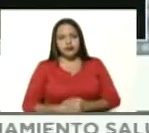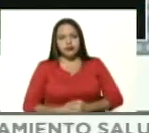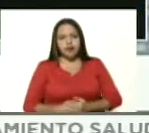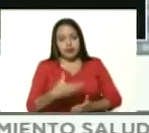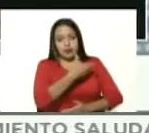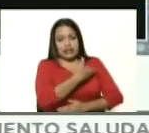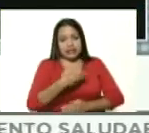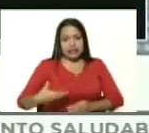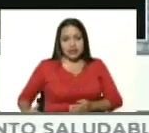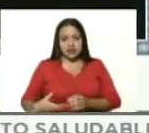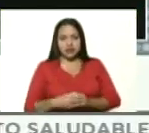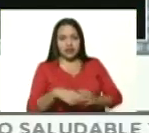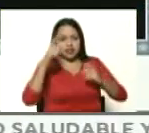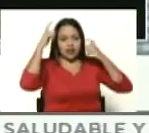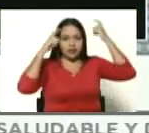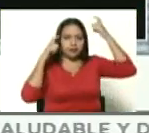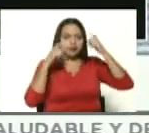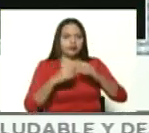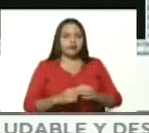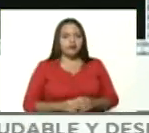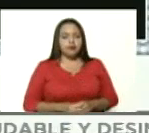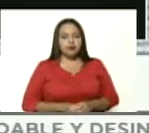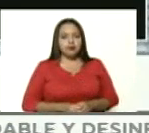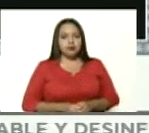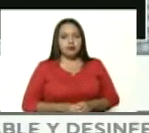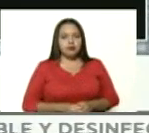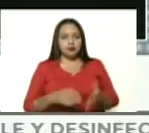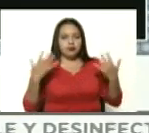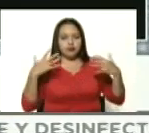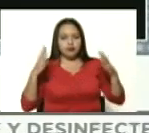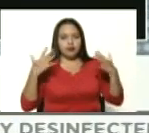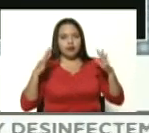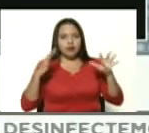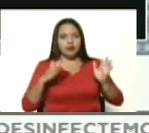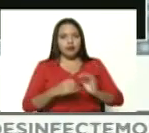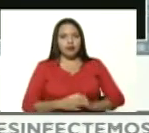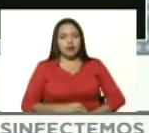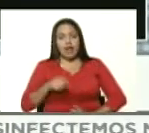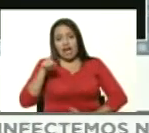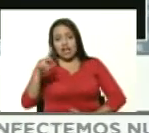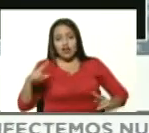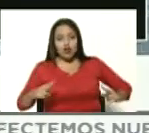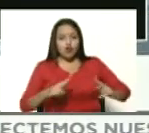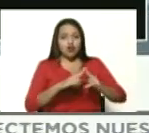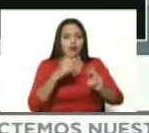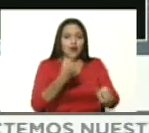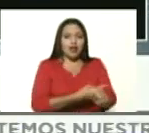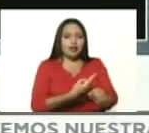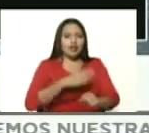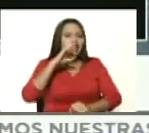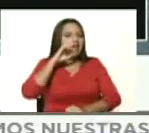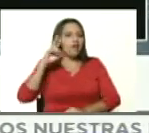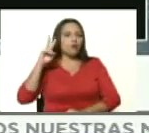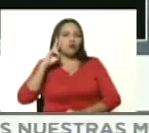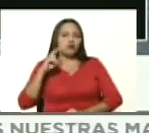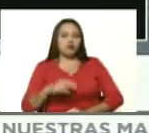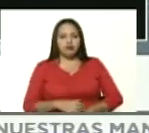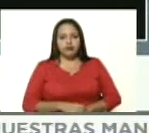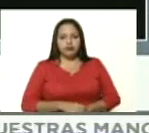Presidente Hugo Chávez. Allá nos encontramos con el hermano Evo Morales en Copenhague.